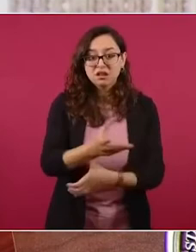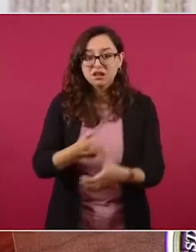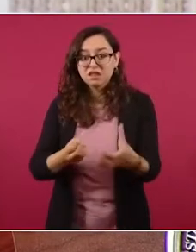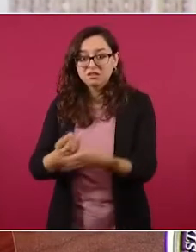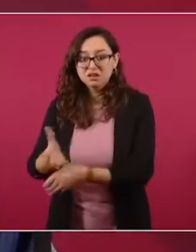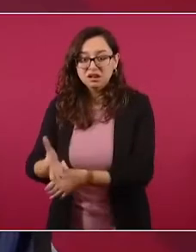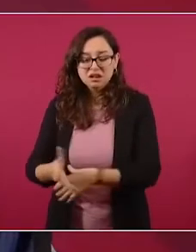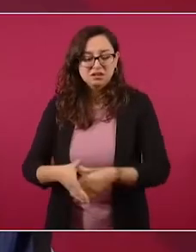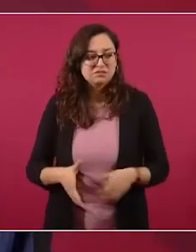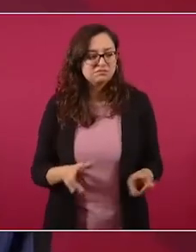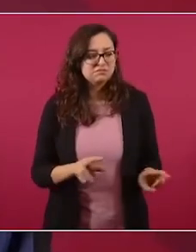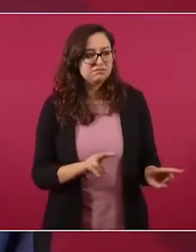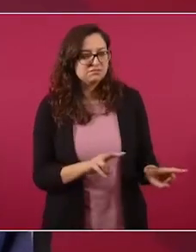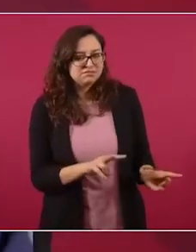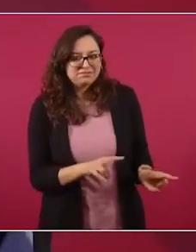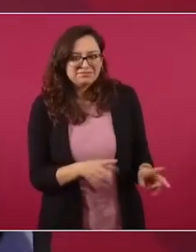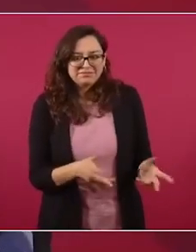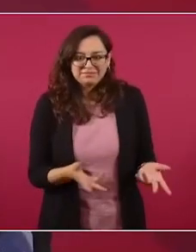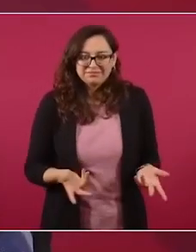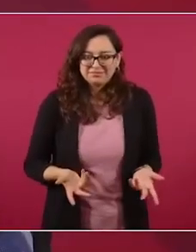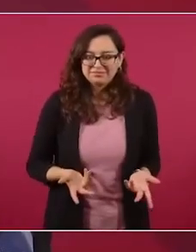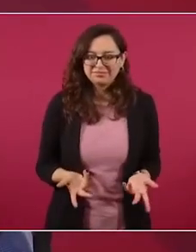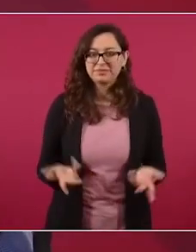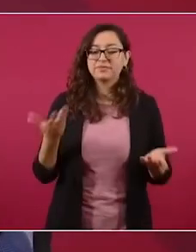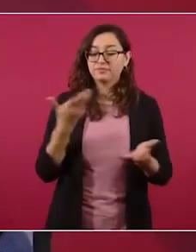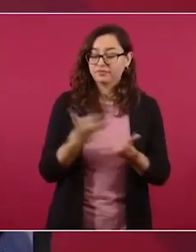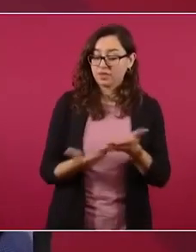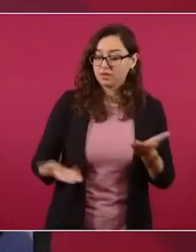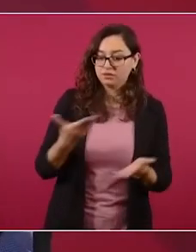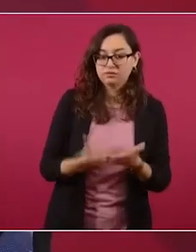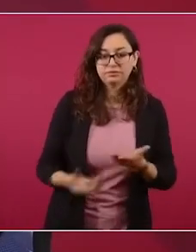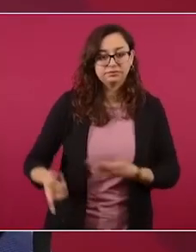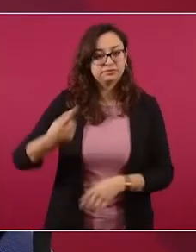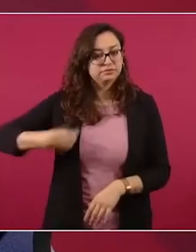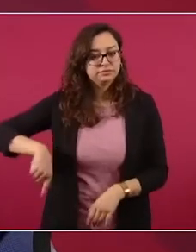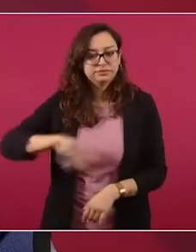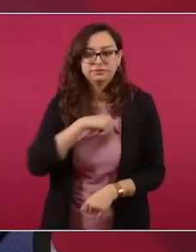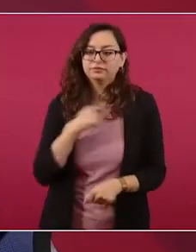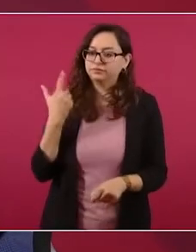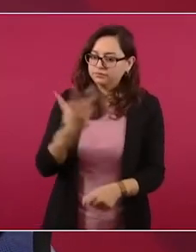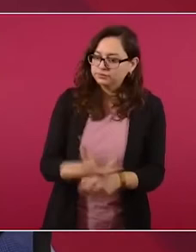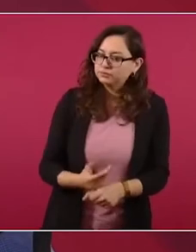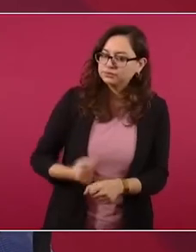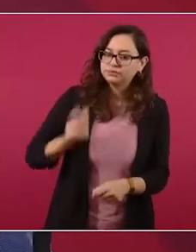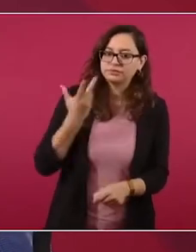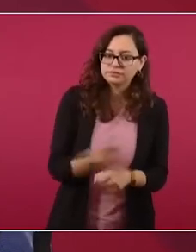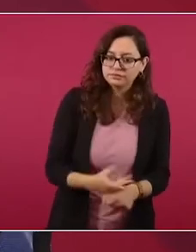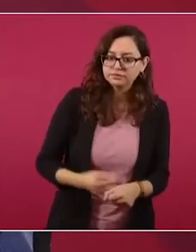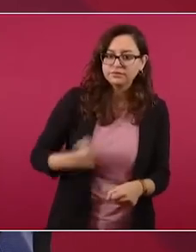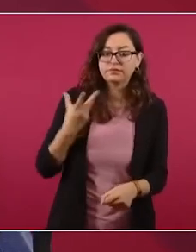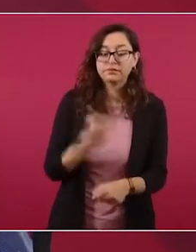muy pendientes porque hay jueces